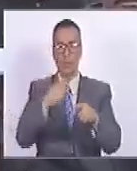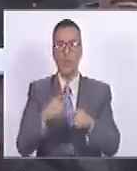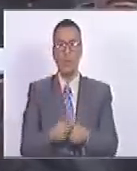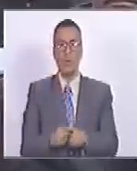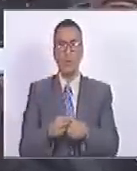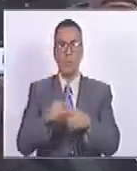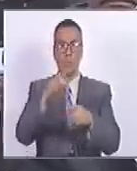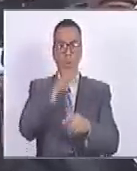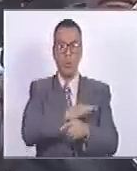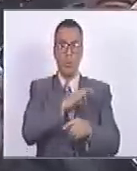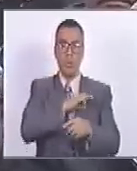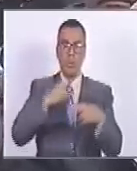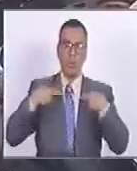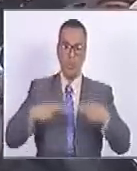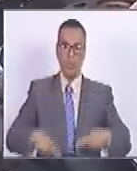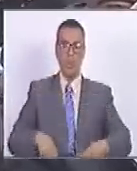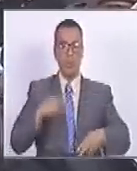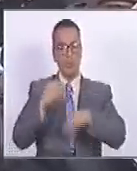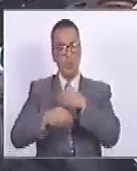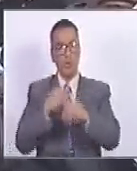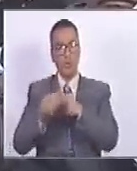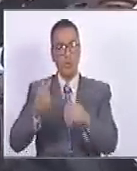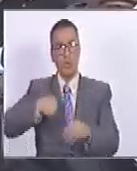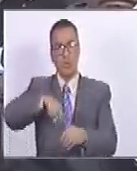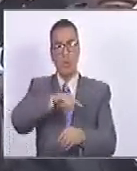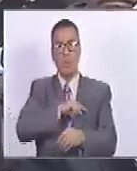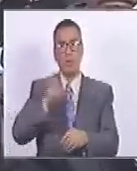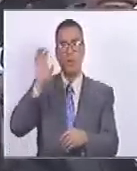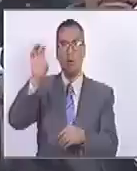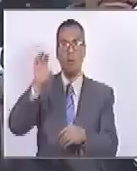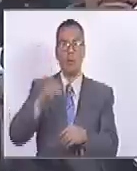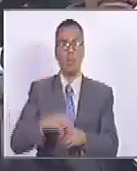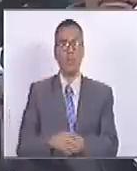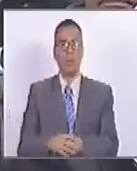daño social y humano que se ha causado a nuestra patria,